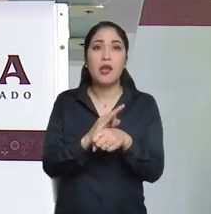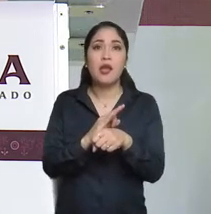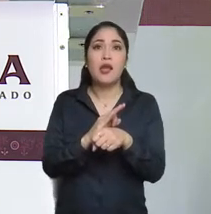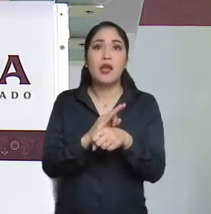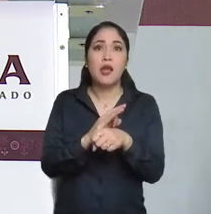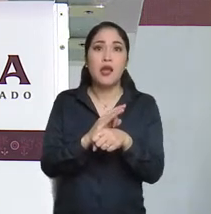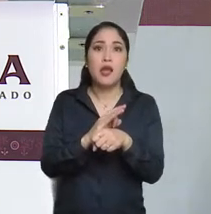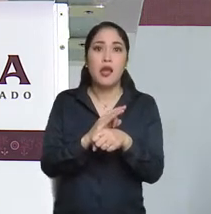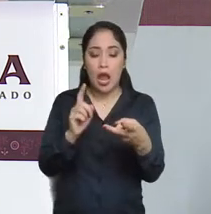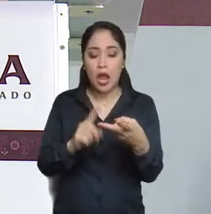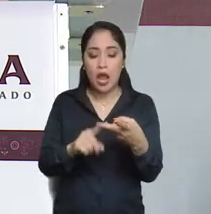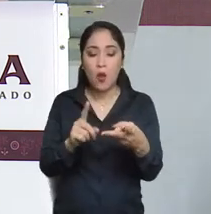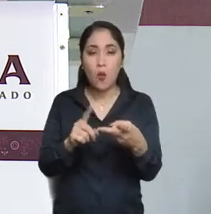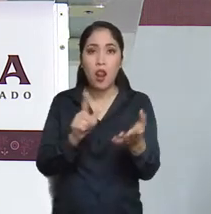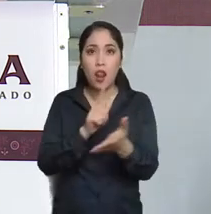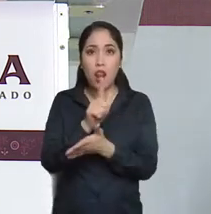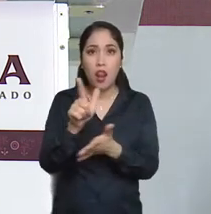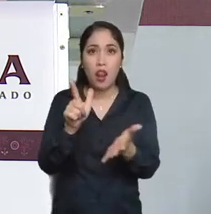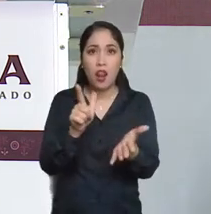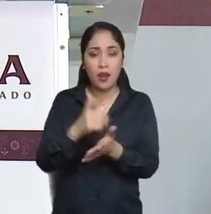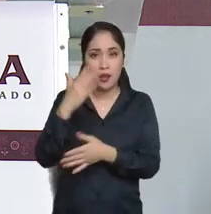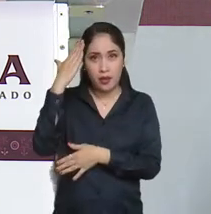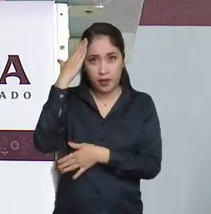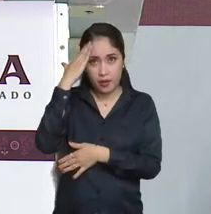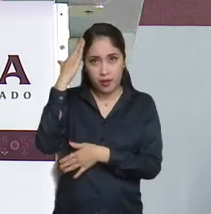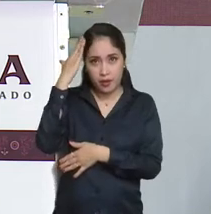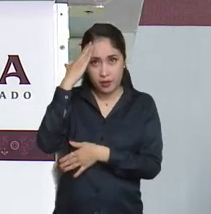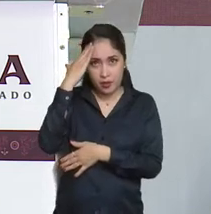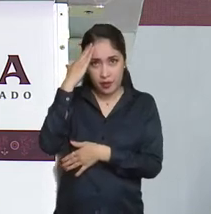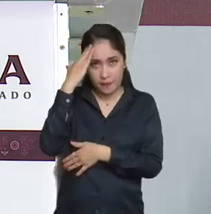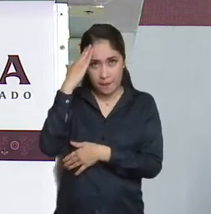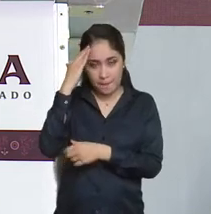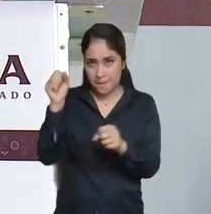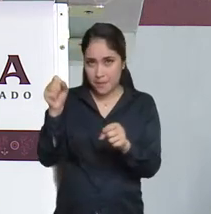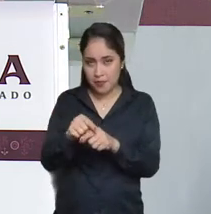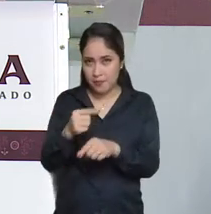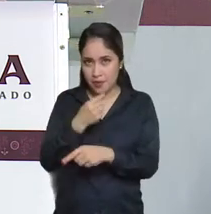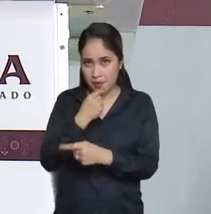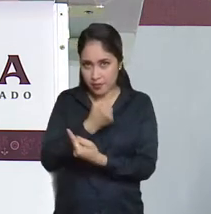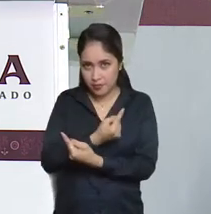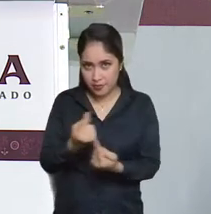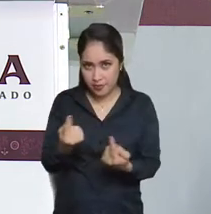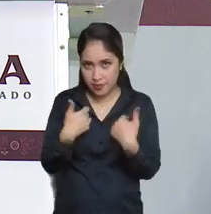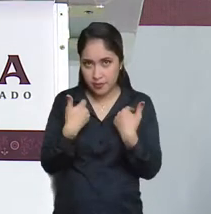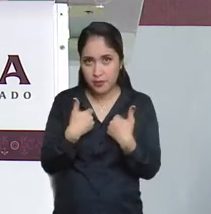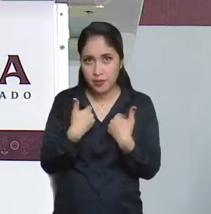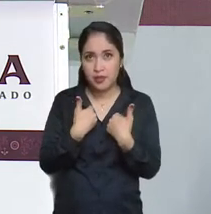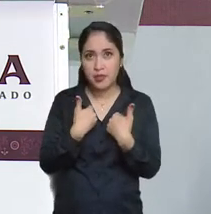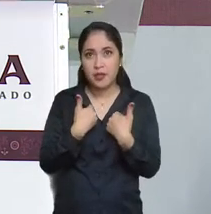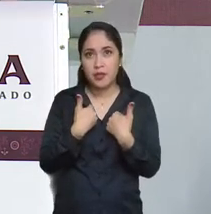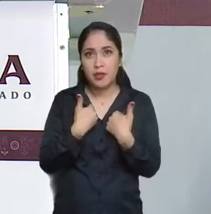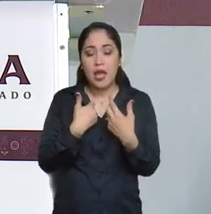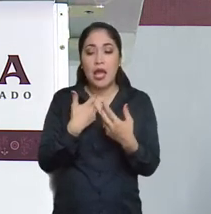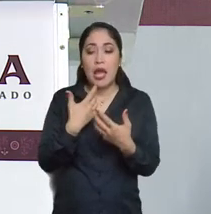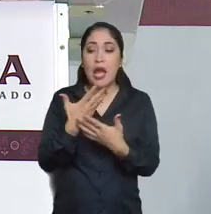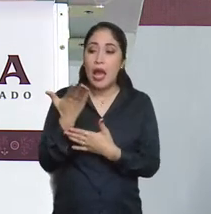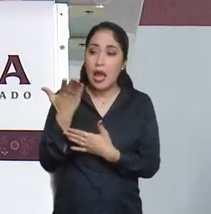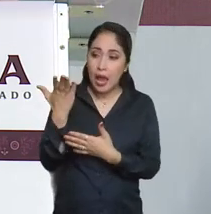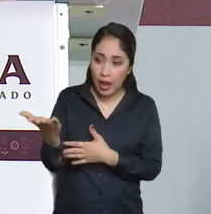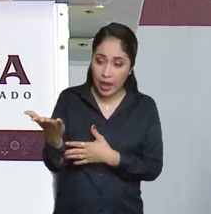Ley General de la Materia, este día, acatando sus instrucciones,